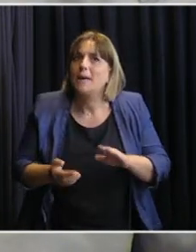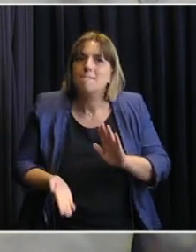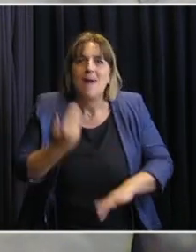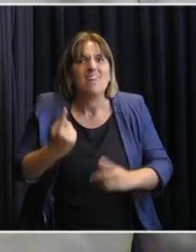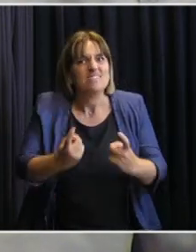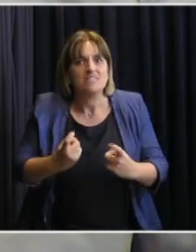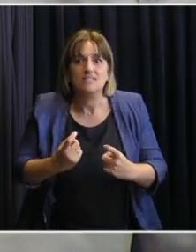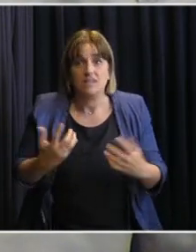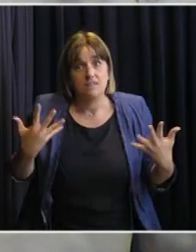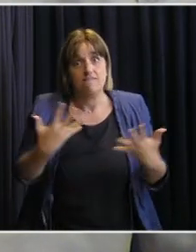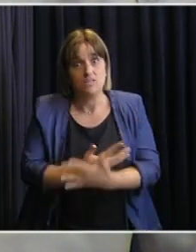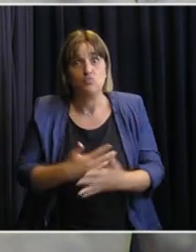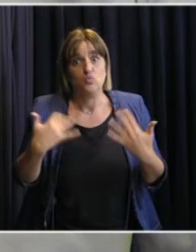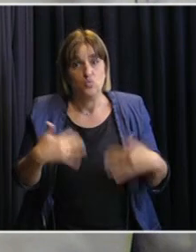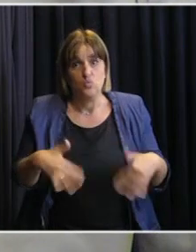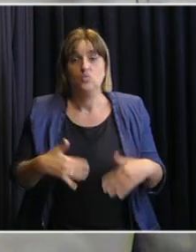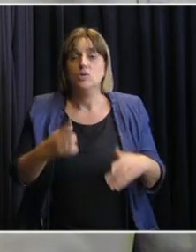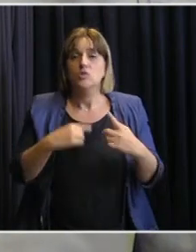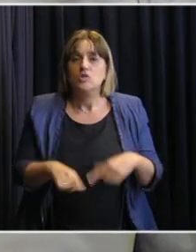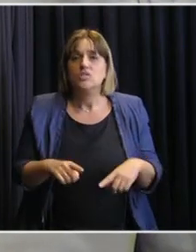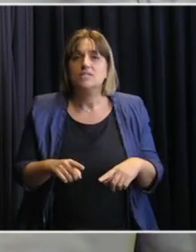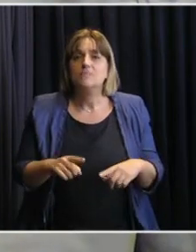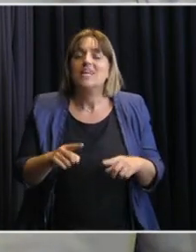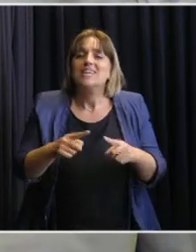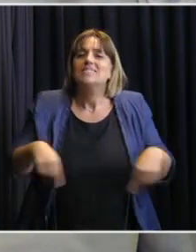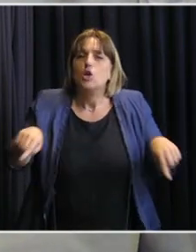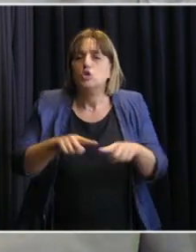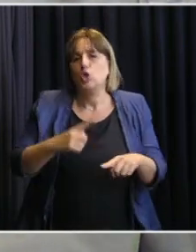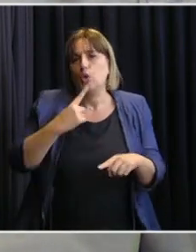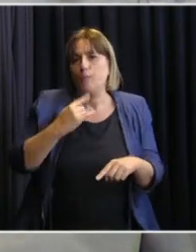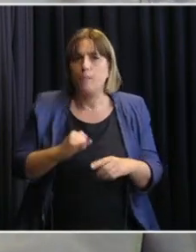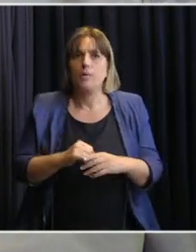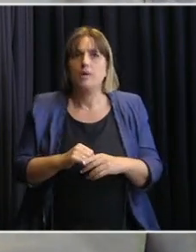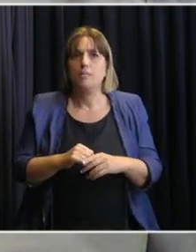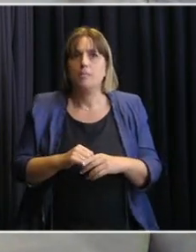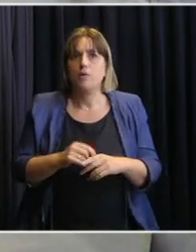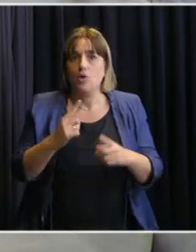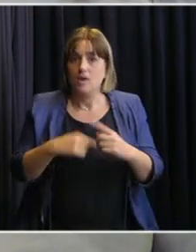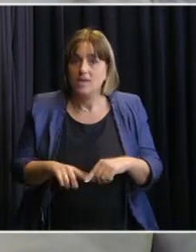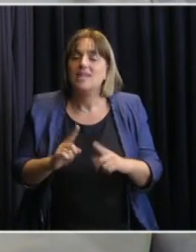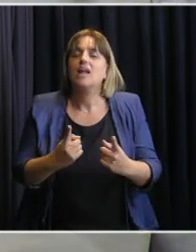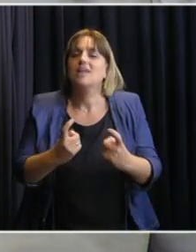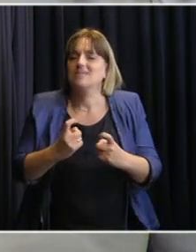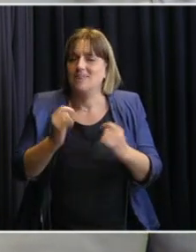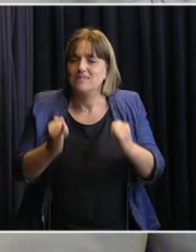esta situación. Si se desanda la adecuación tarifaria